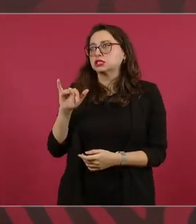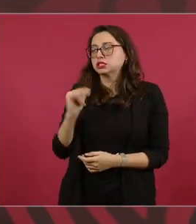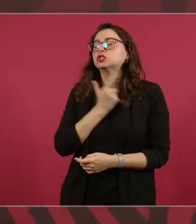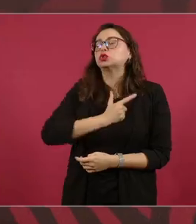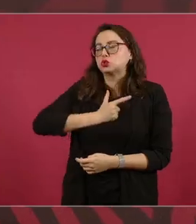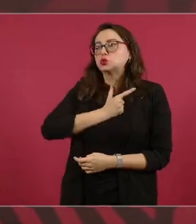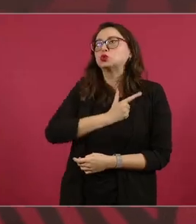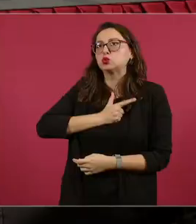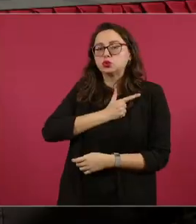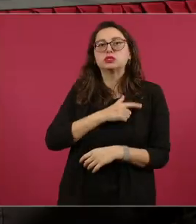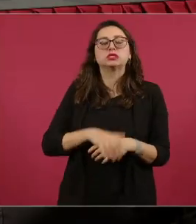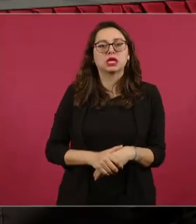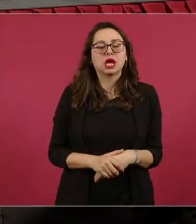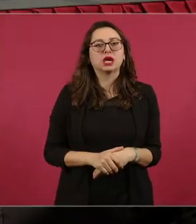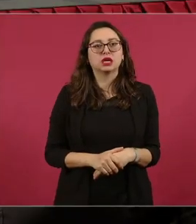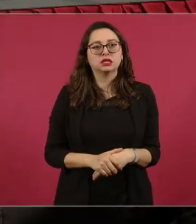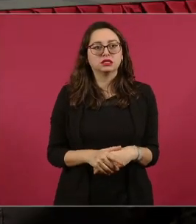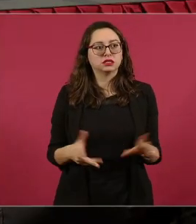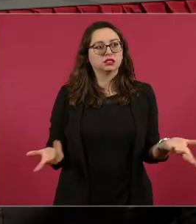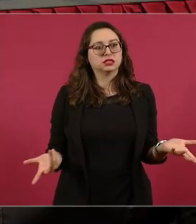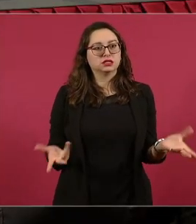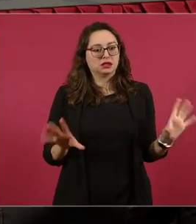¿Pero qué otra cosa hizo? Se ha dicho.